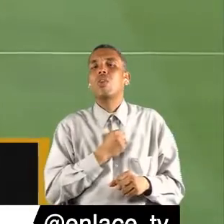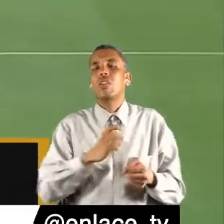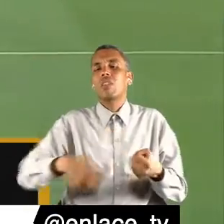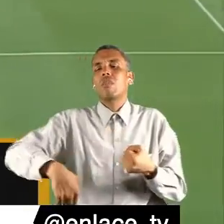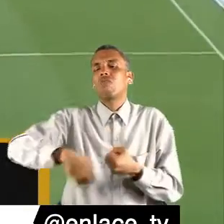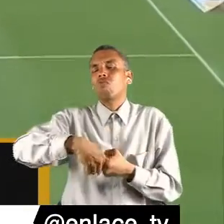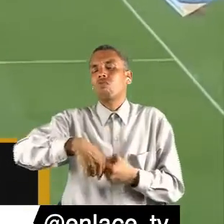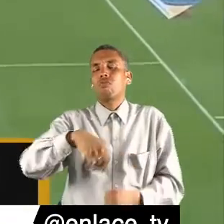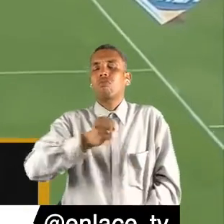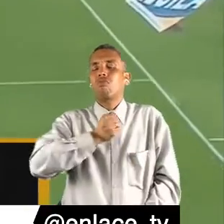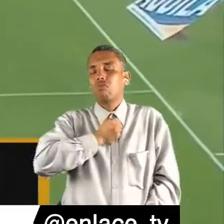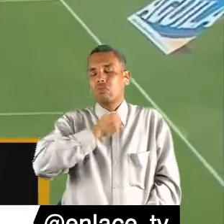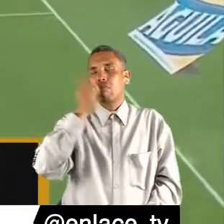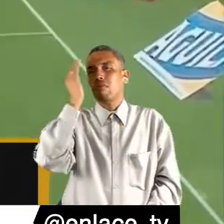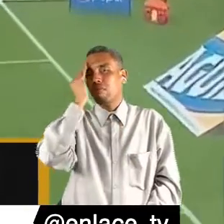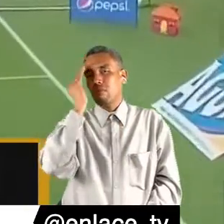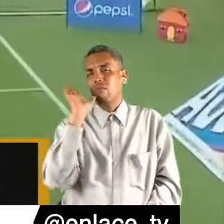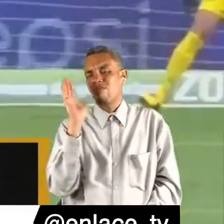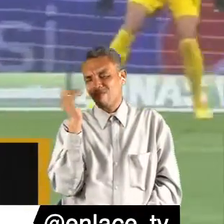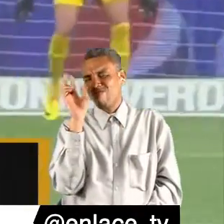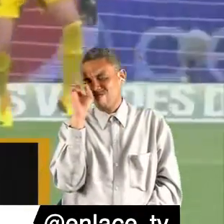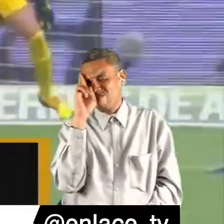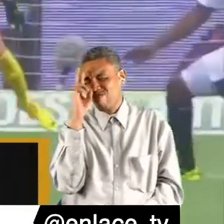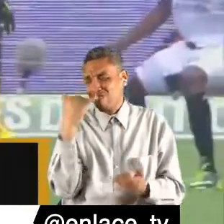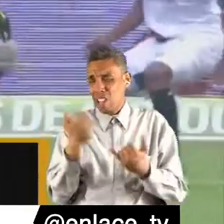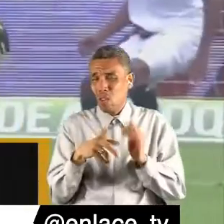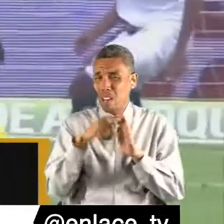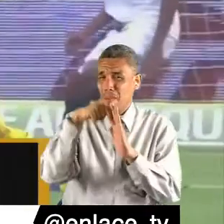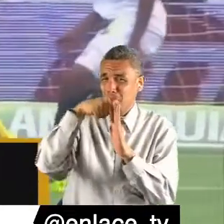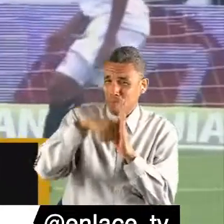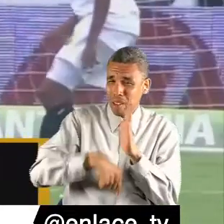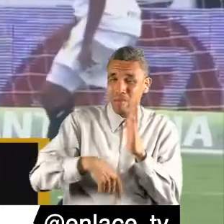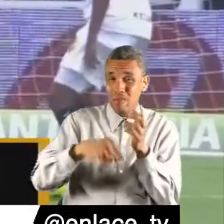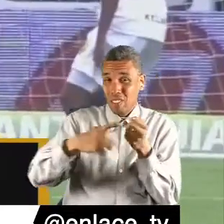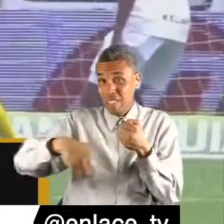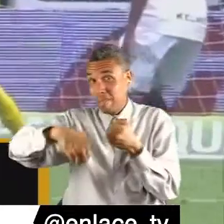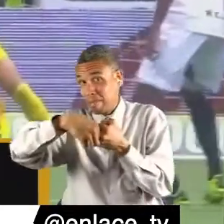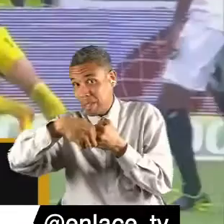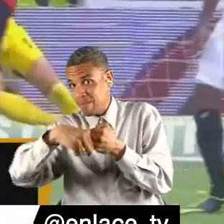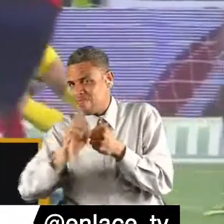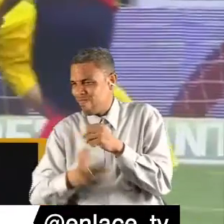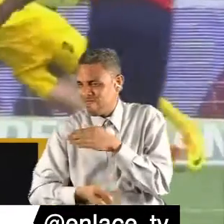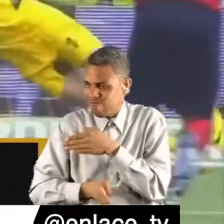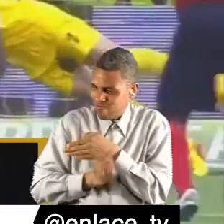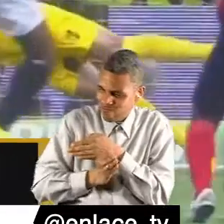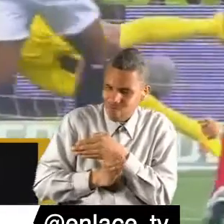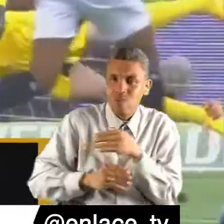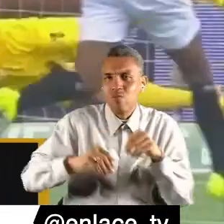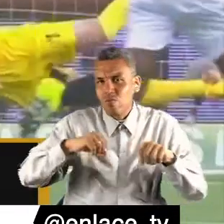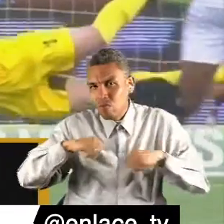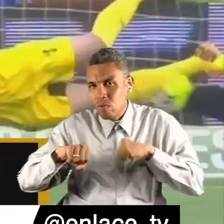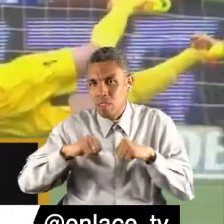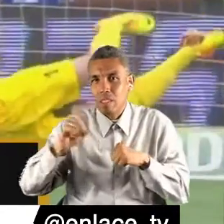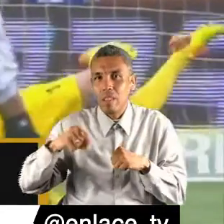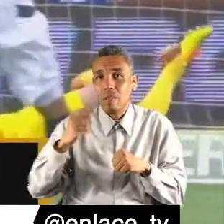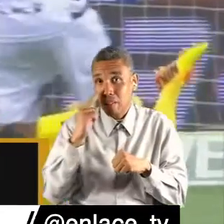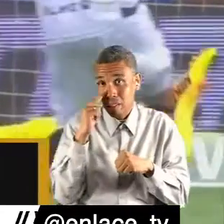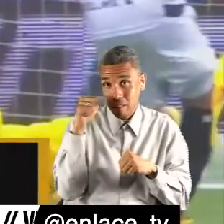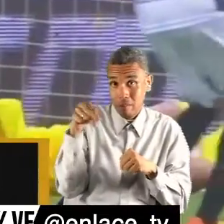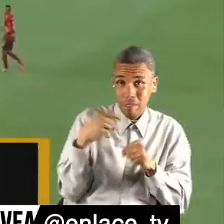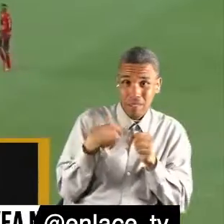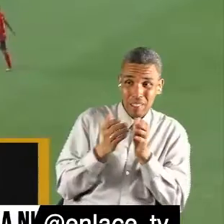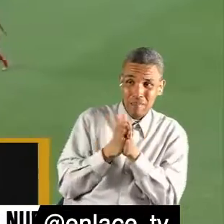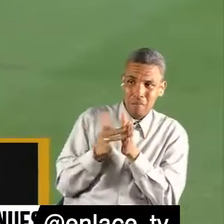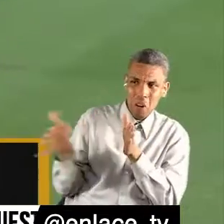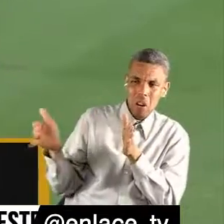Alianza Petrolera, el mal momento por el que atraviesa, pero que la máquina amarilla debe continuar su proceso y prepararse para su próximo partido